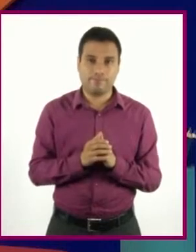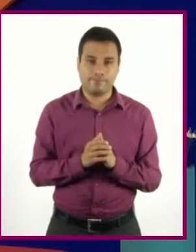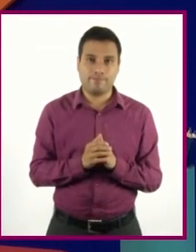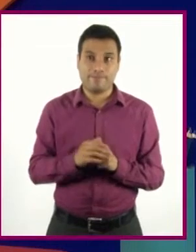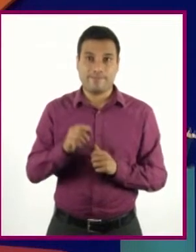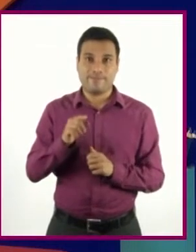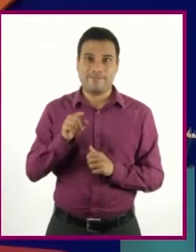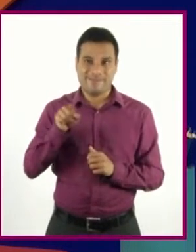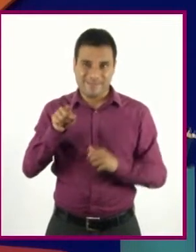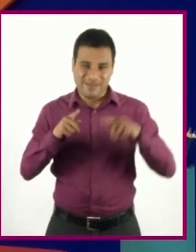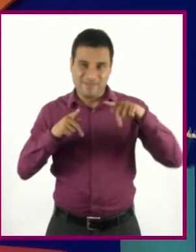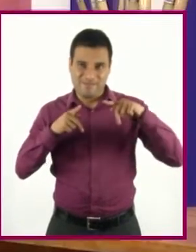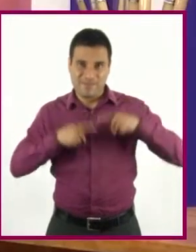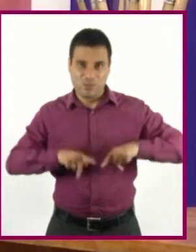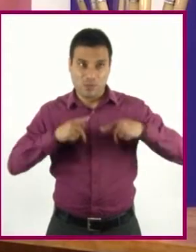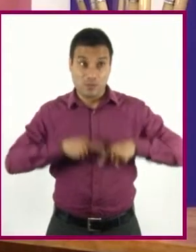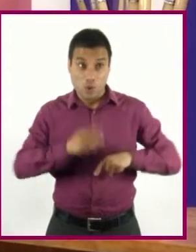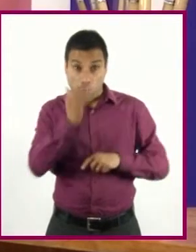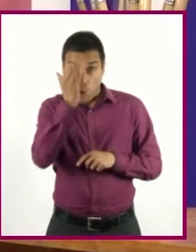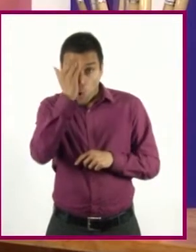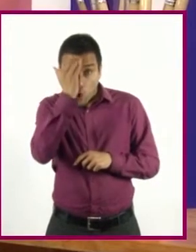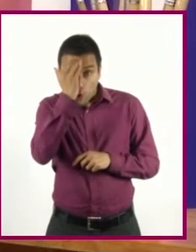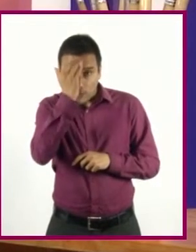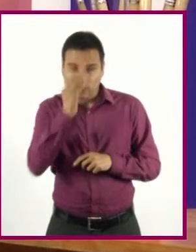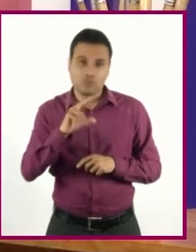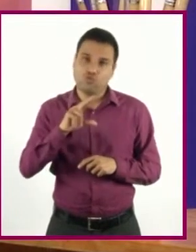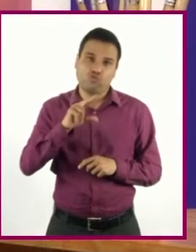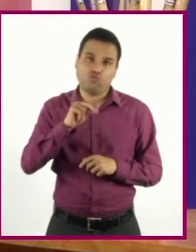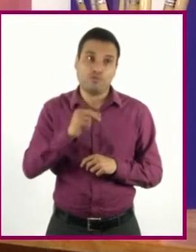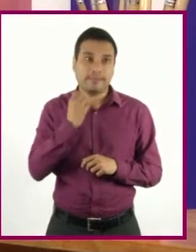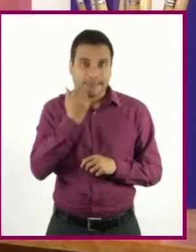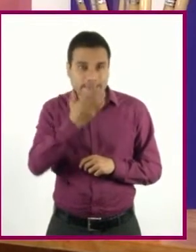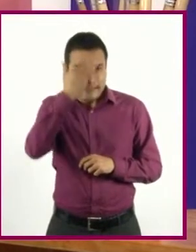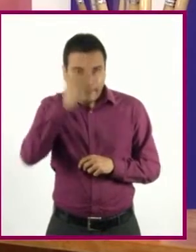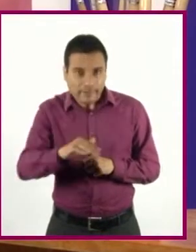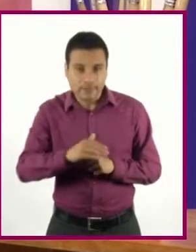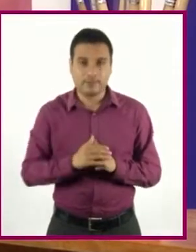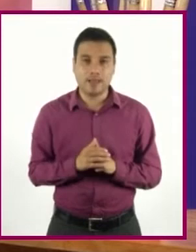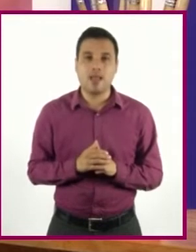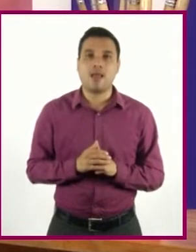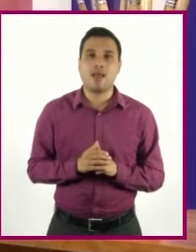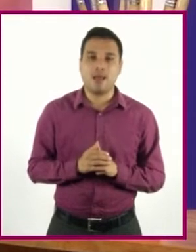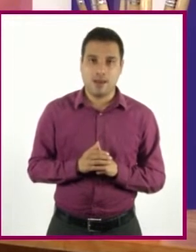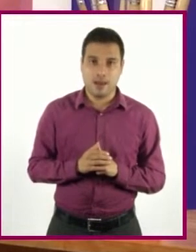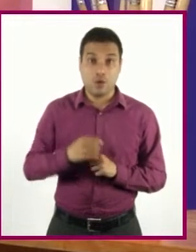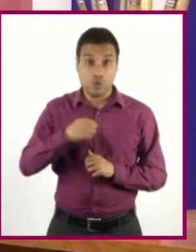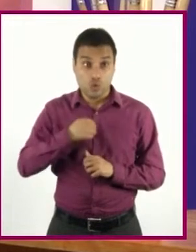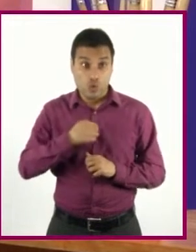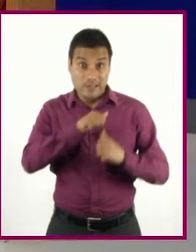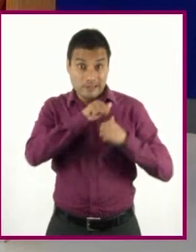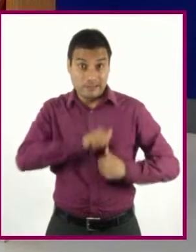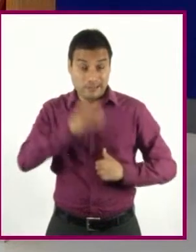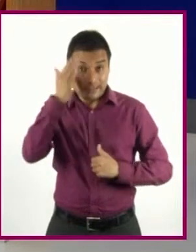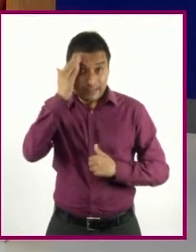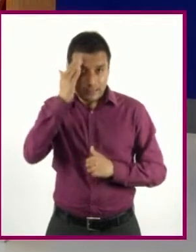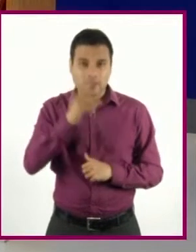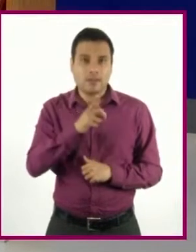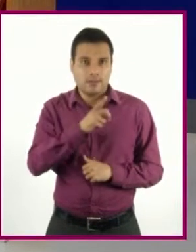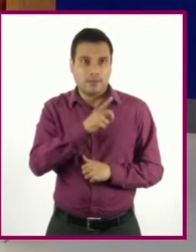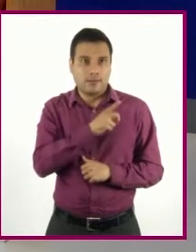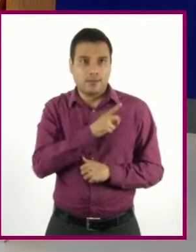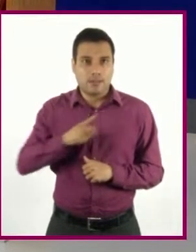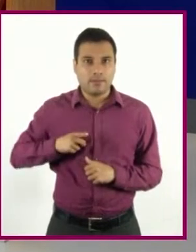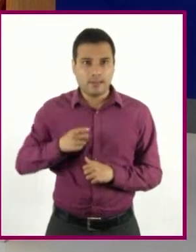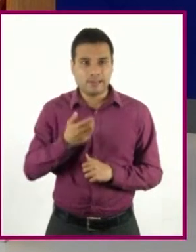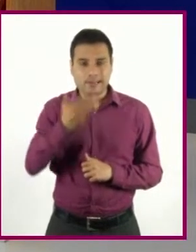el entrevistador desconoce. Y supongo que uno como entrevistador tiene que saber lo que está buscando